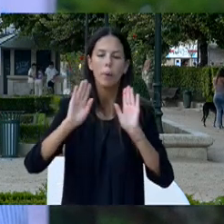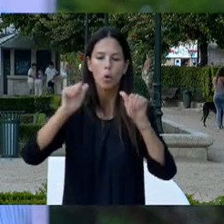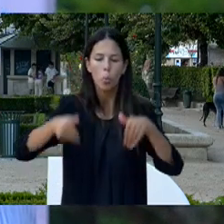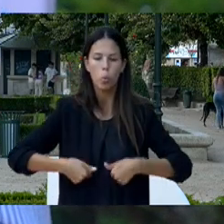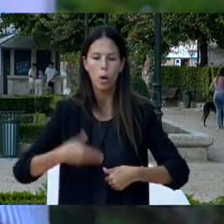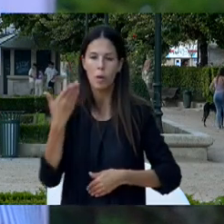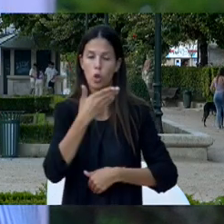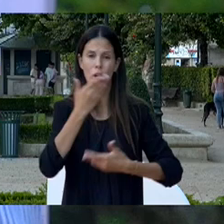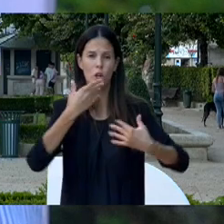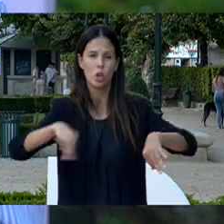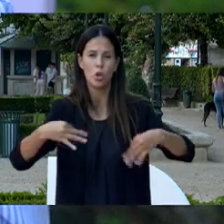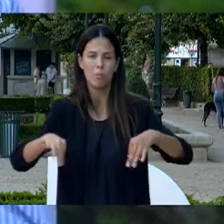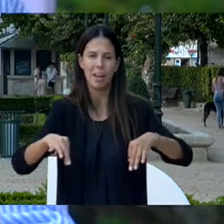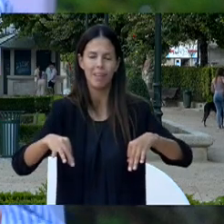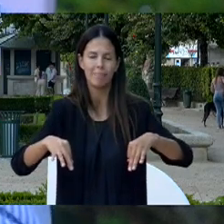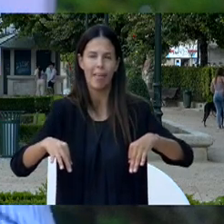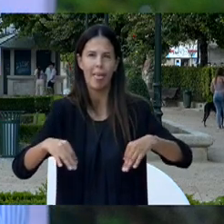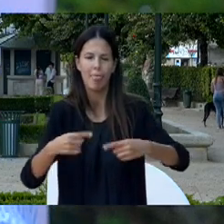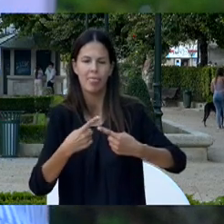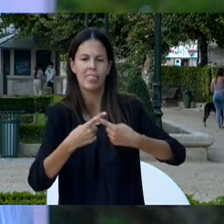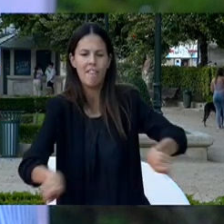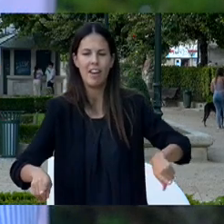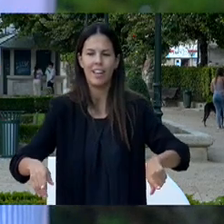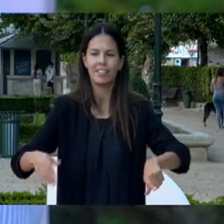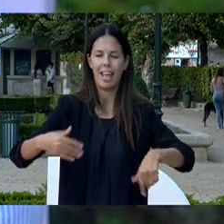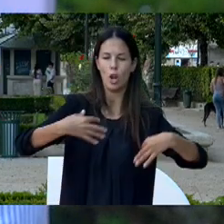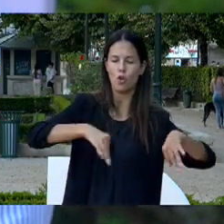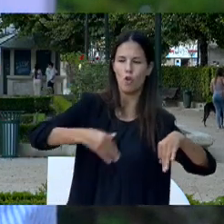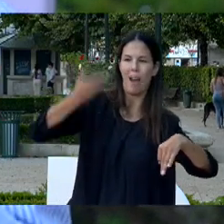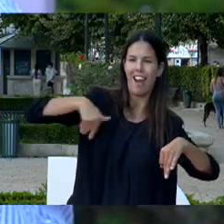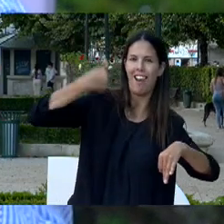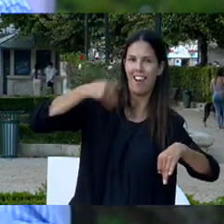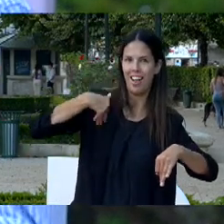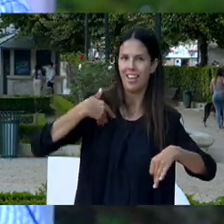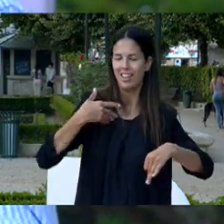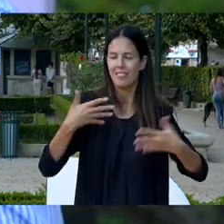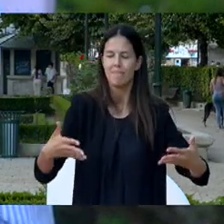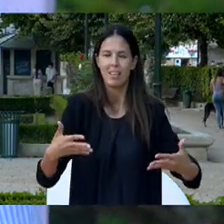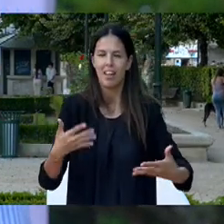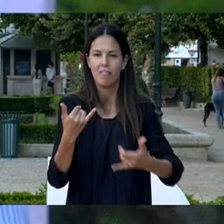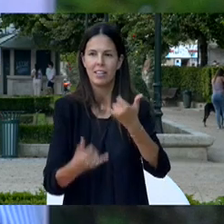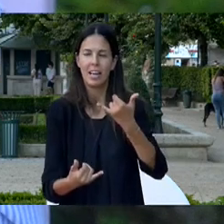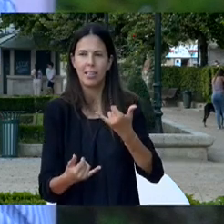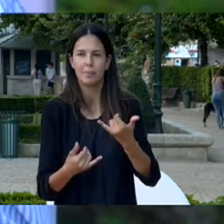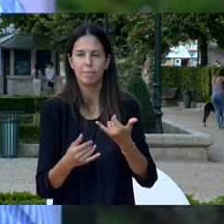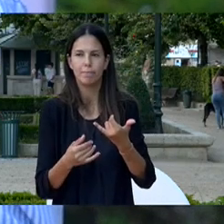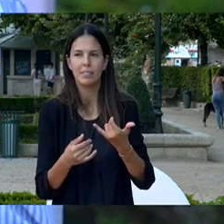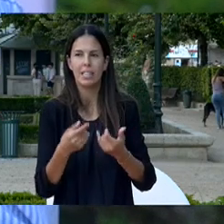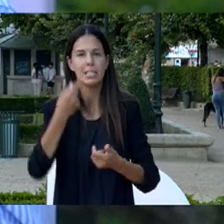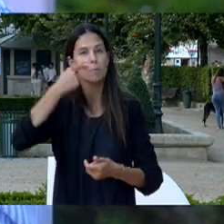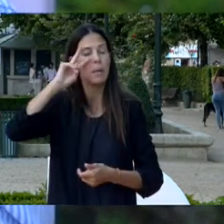Normal que era totalmente distinta que era Normal naquela desenvolver a súa carreira. Vou ler para abreviar: as